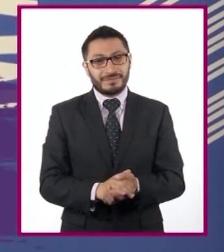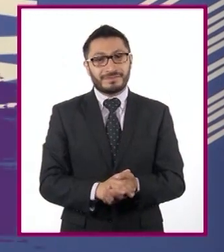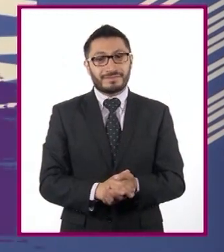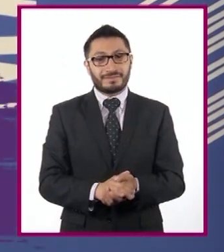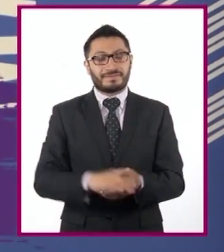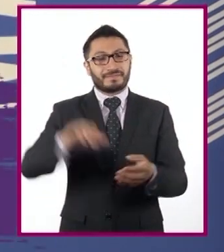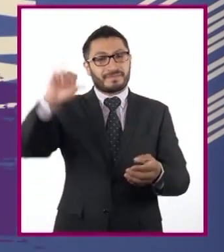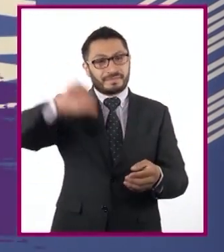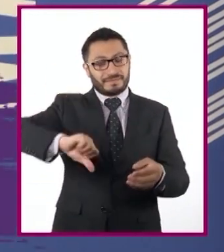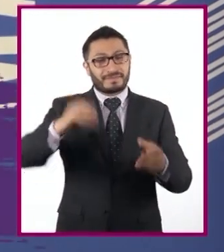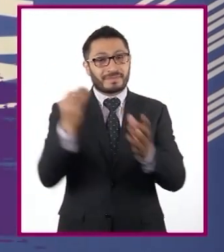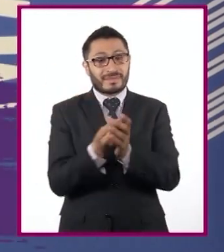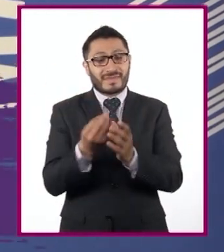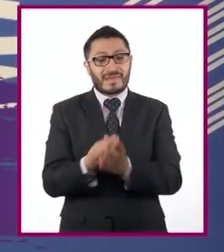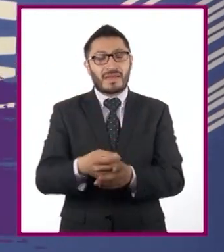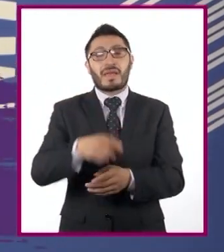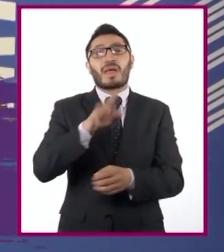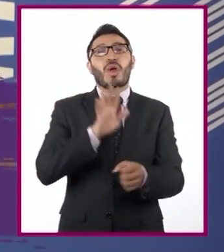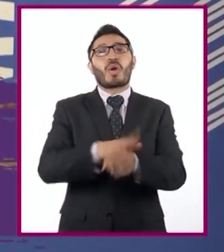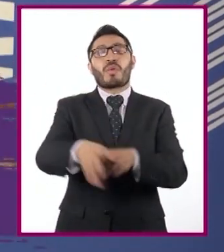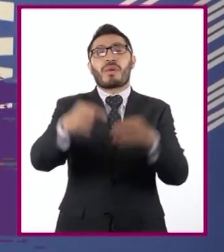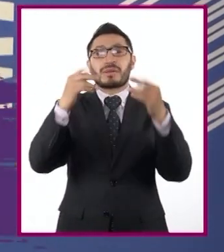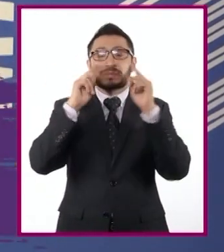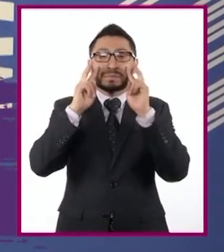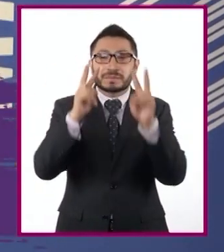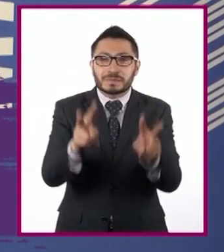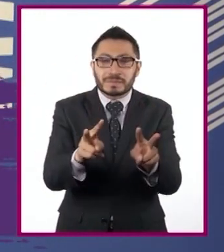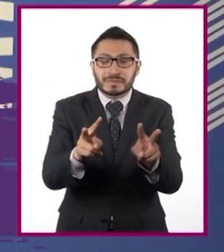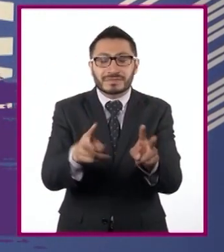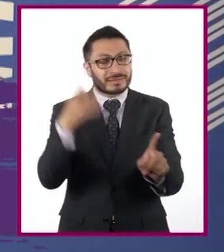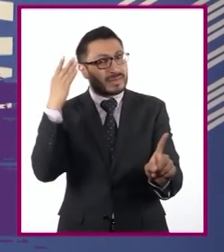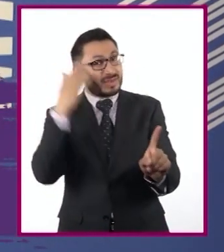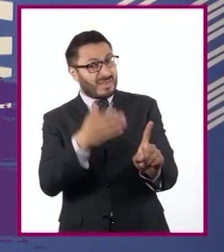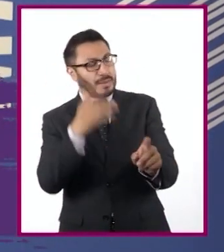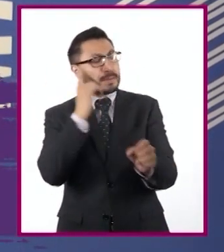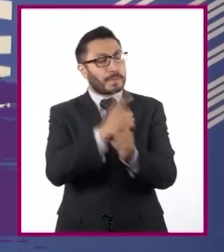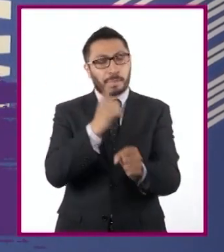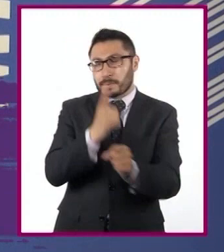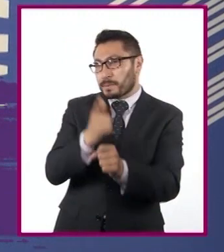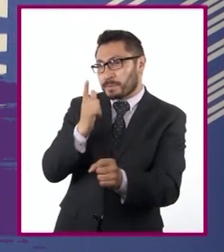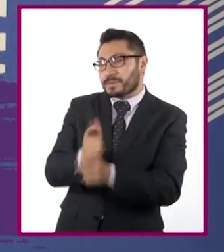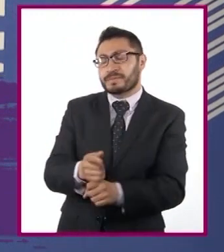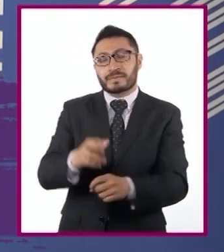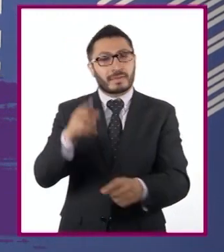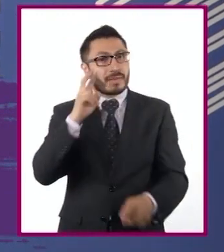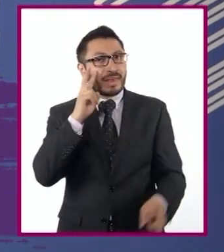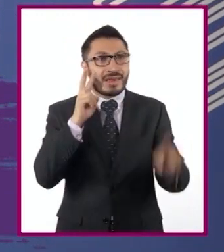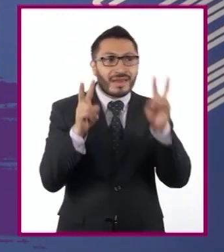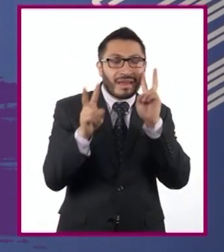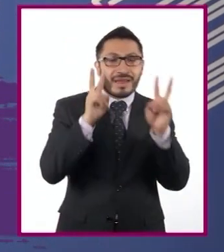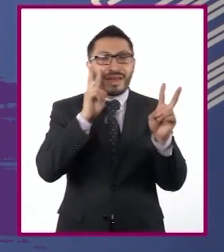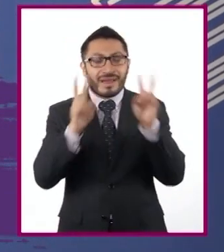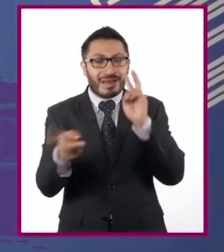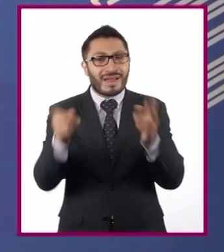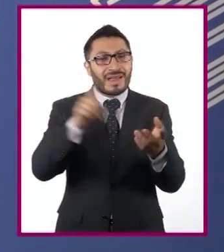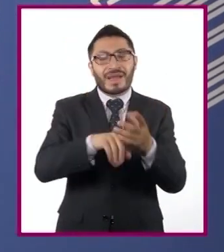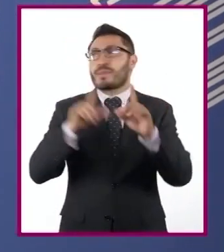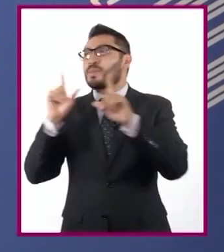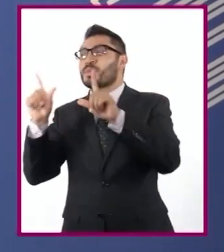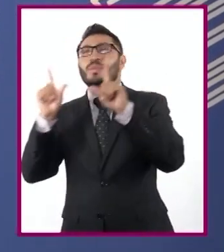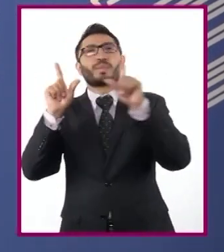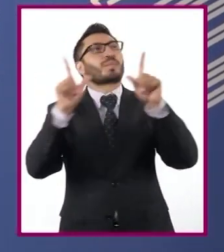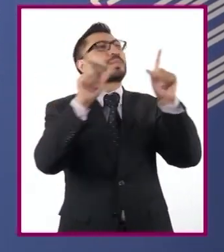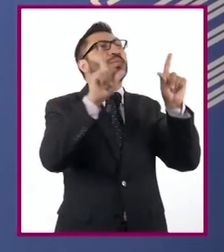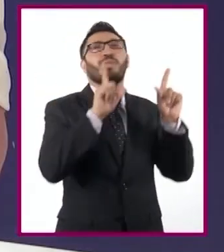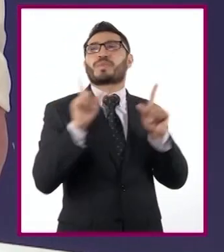La sesión se titula ¿Qué observas? Y su propósito es identificar los recursos visuales empleados en los mensajes